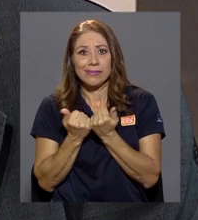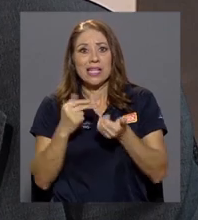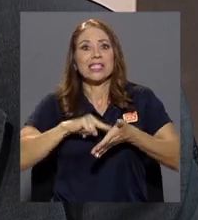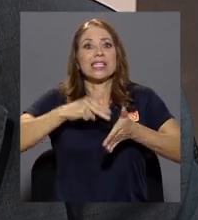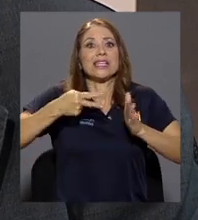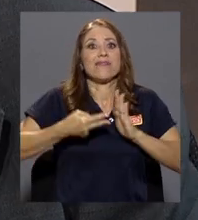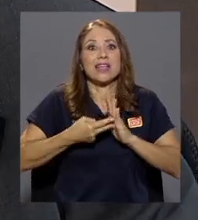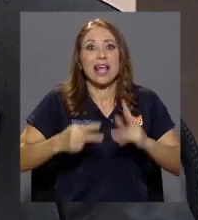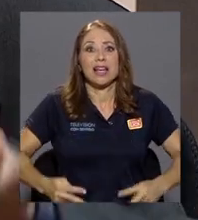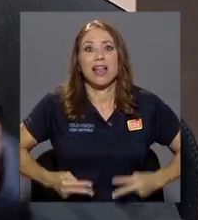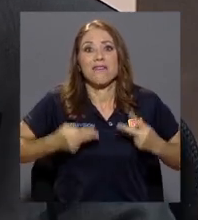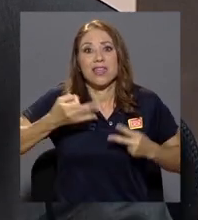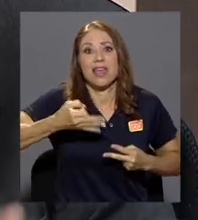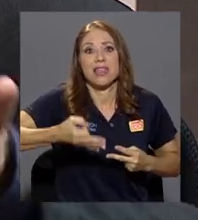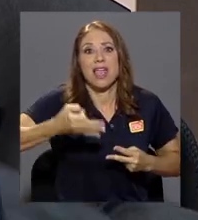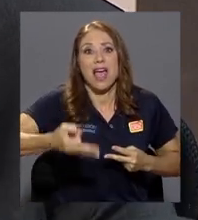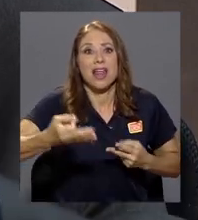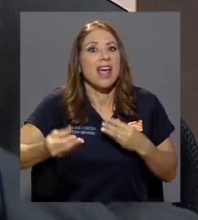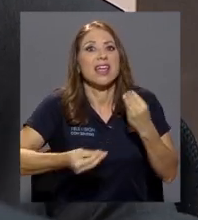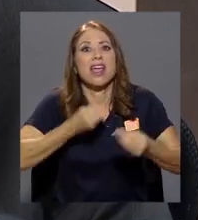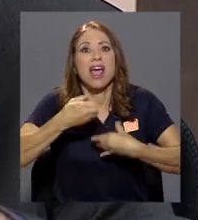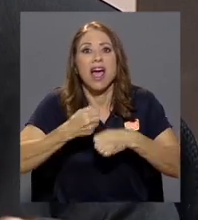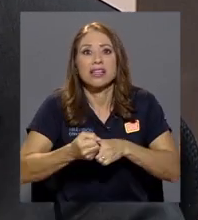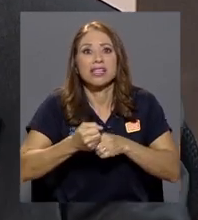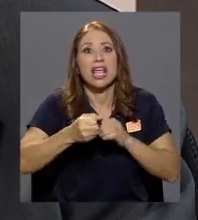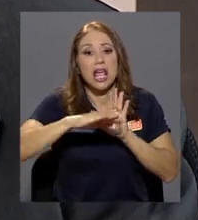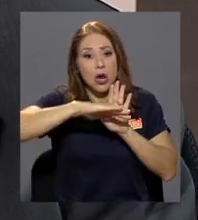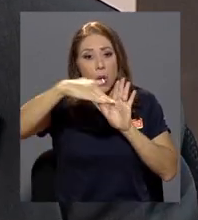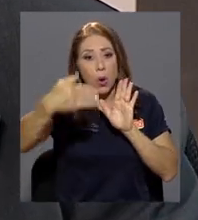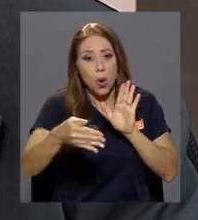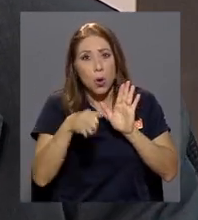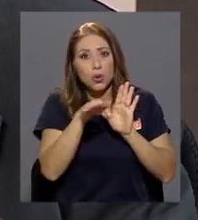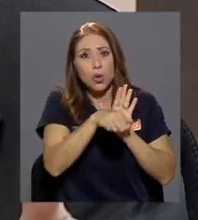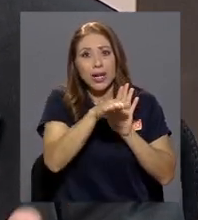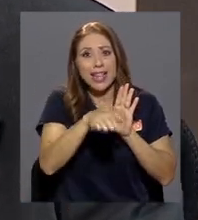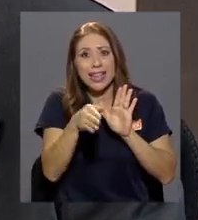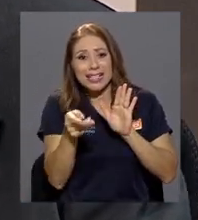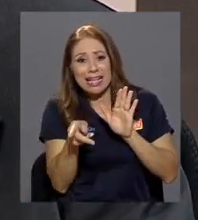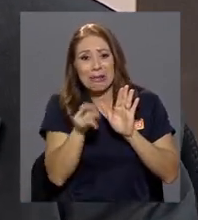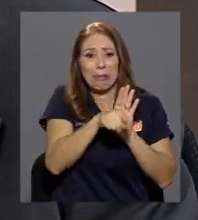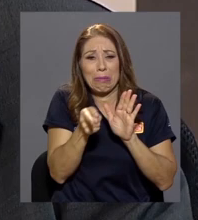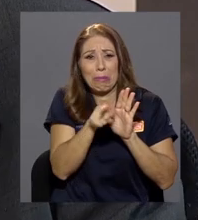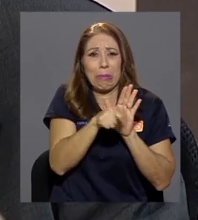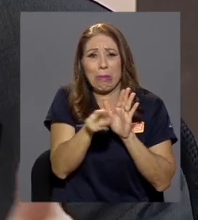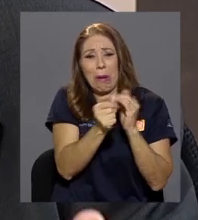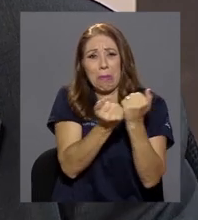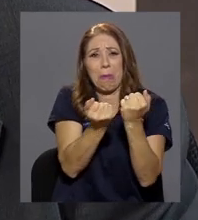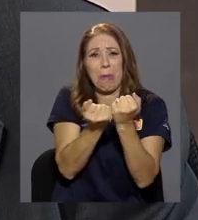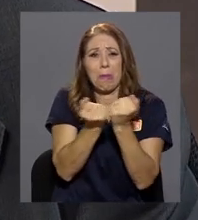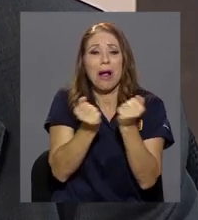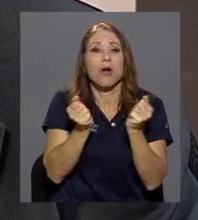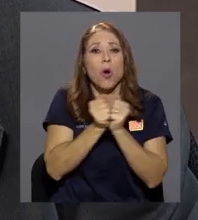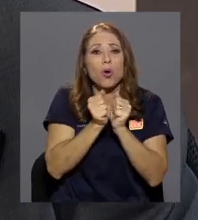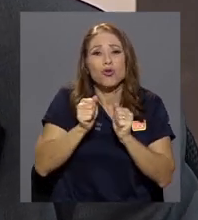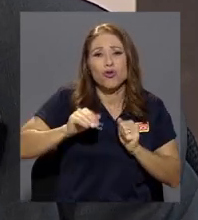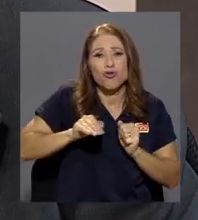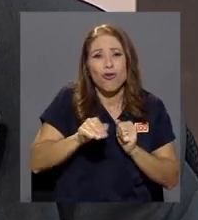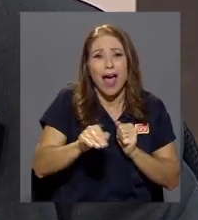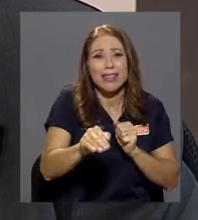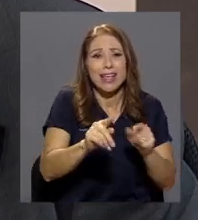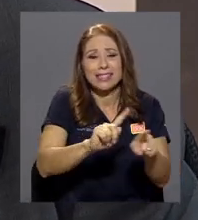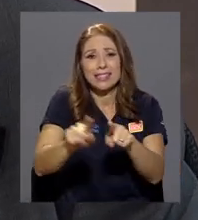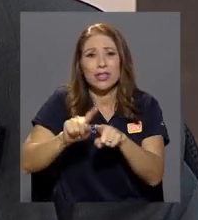se montan unos sobre otros en las colchonetas donde tienen que subsistir con ratas con todo tipo de chinches